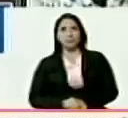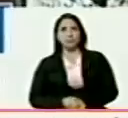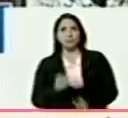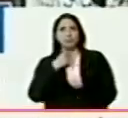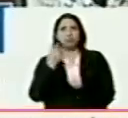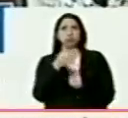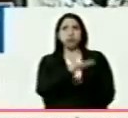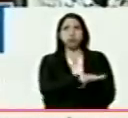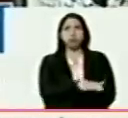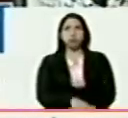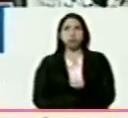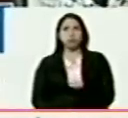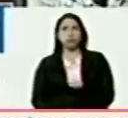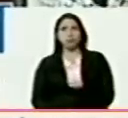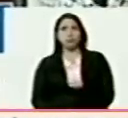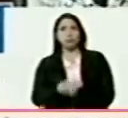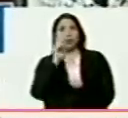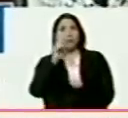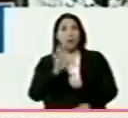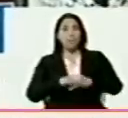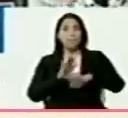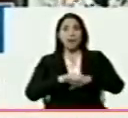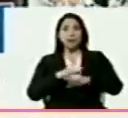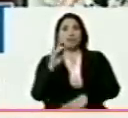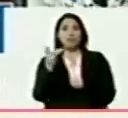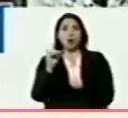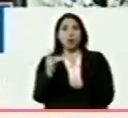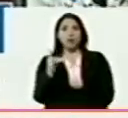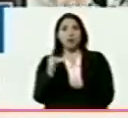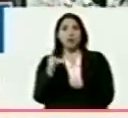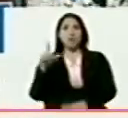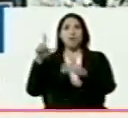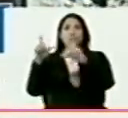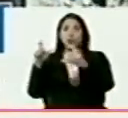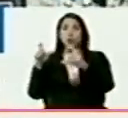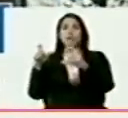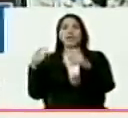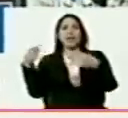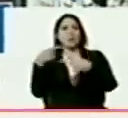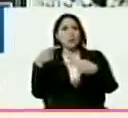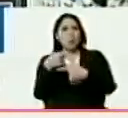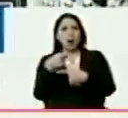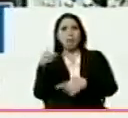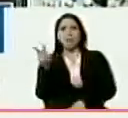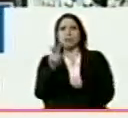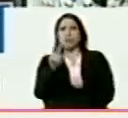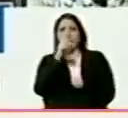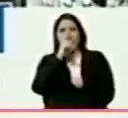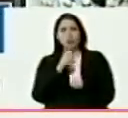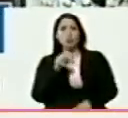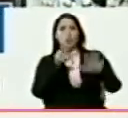masacrado. El que vea lo que ocurre en Bolivia tiene una fotografía de la Venezuela del año